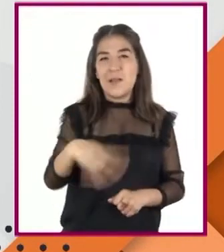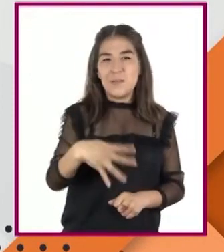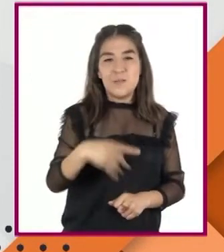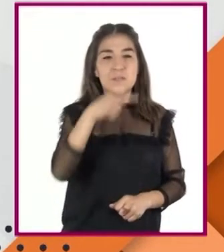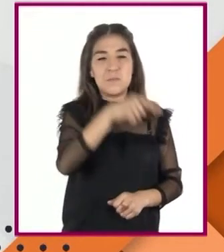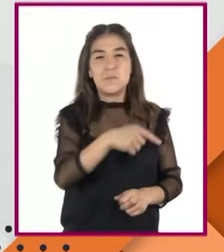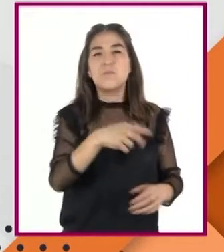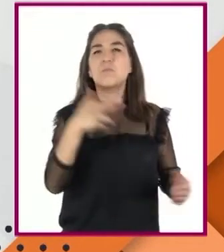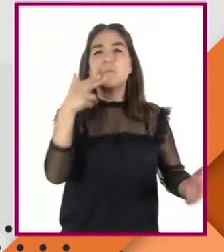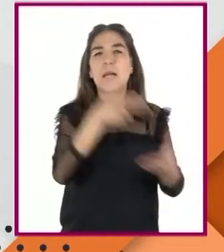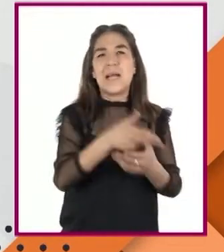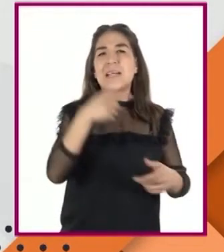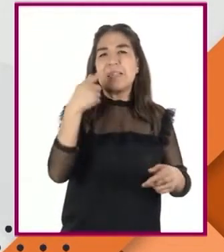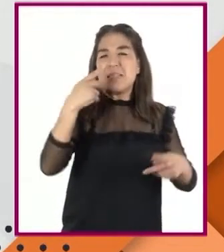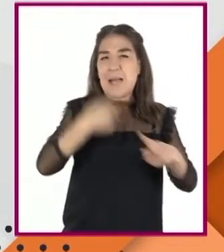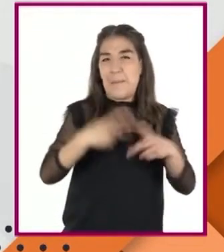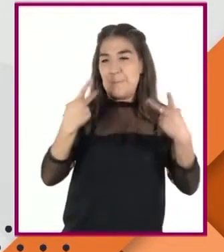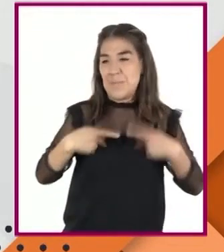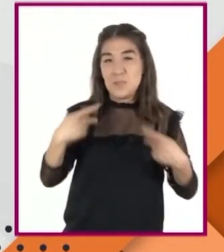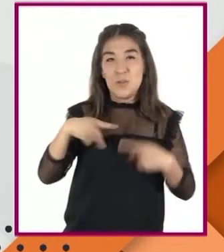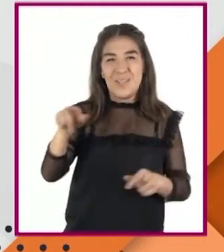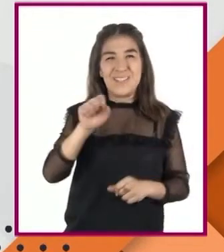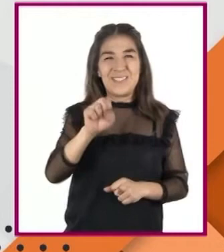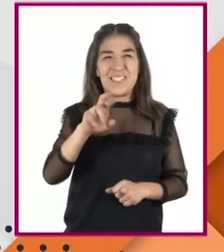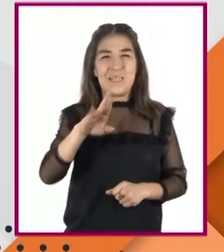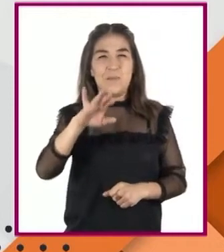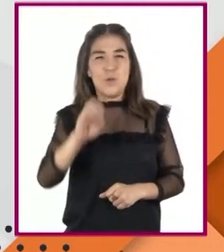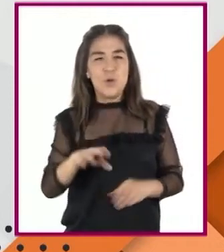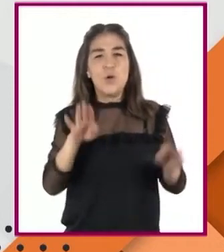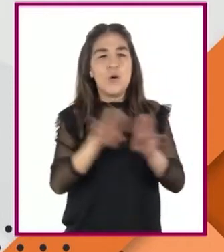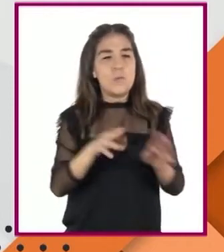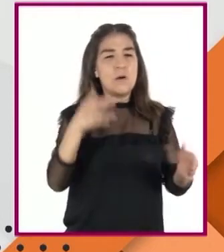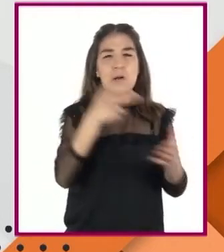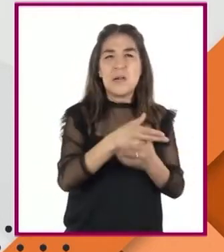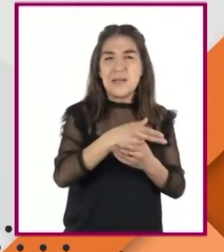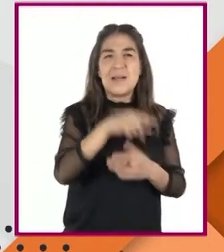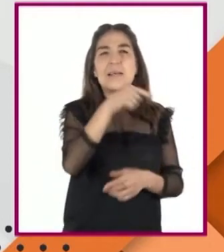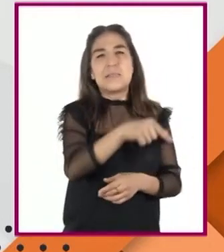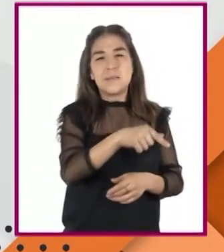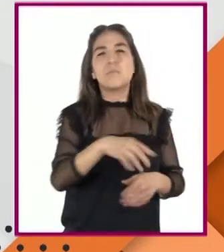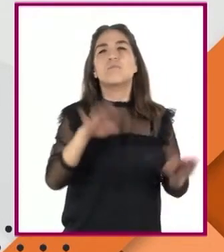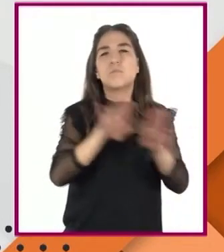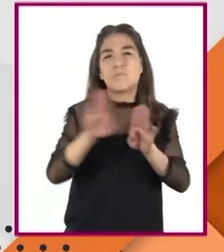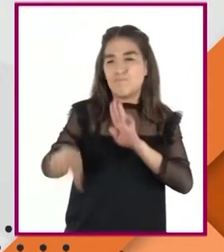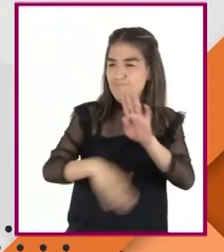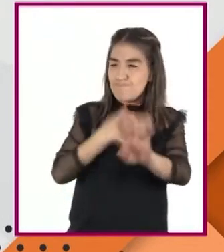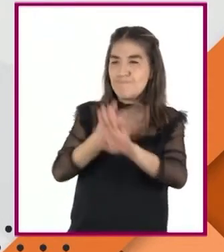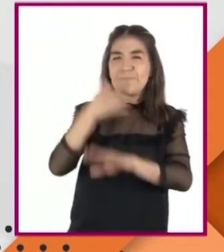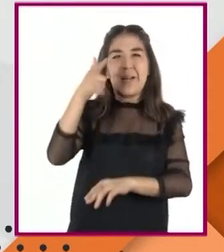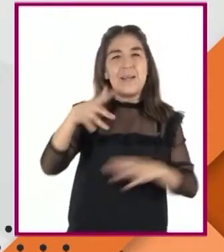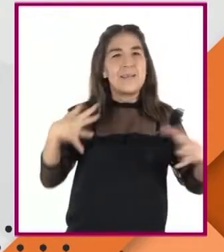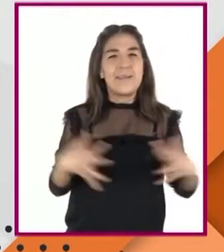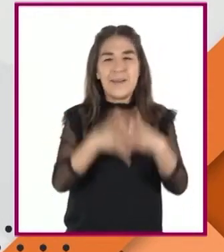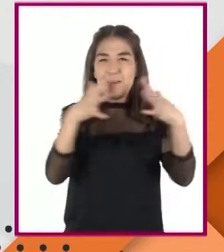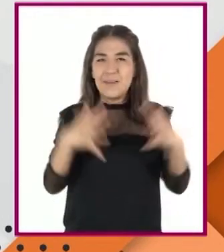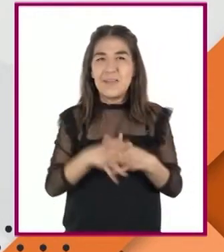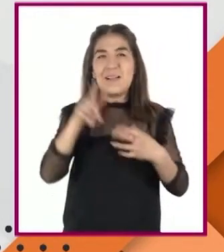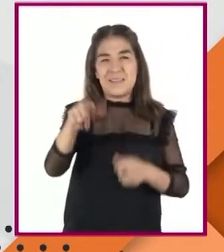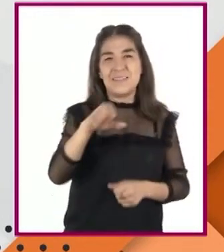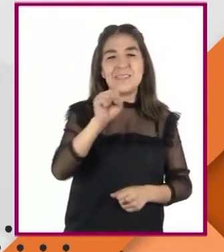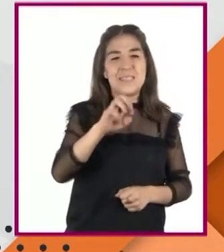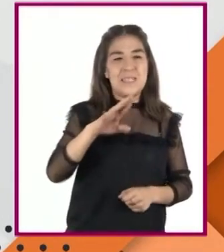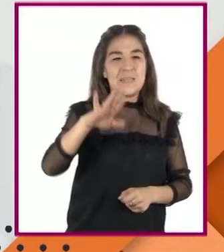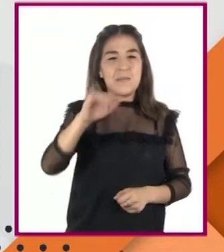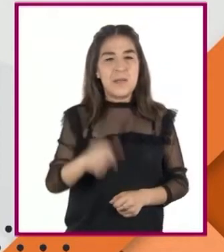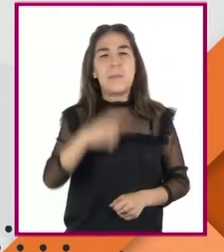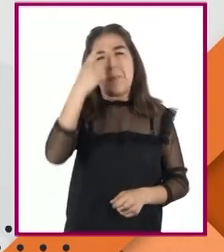a manos de un nacionalista serbio, Austria-Hungría le declaró la guerra a Serbia, ejecutando las promesas de